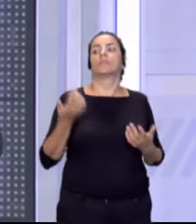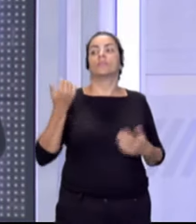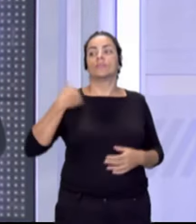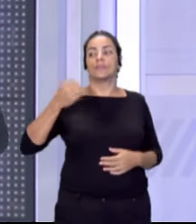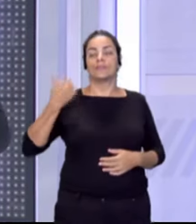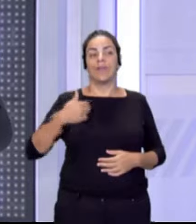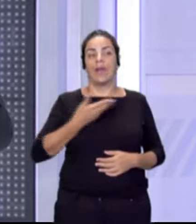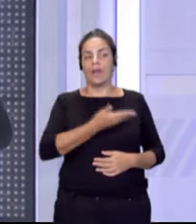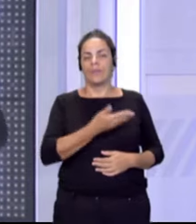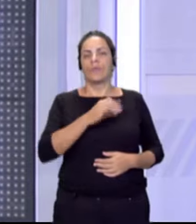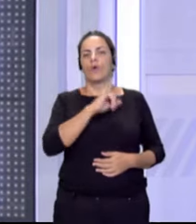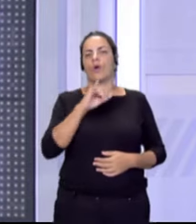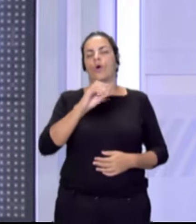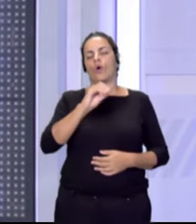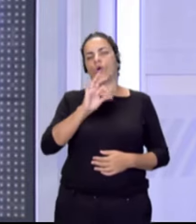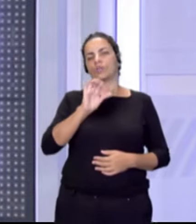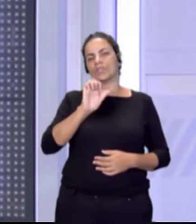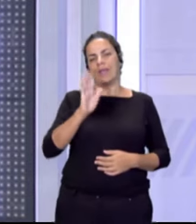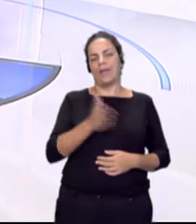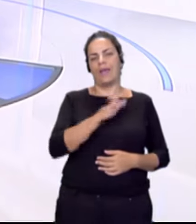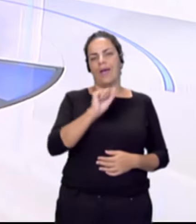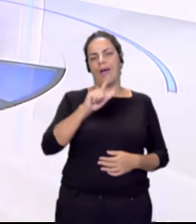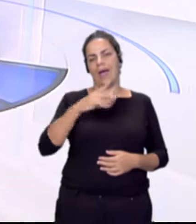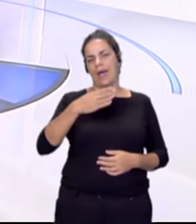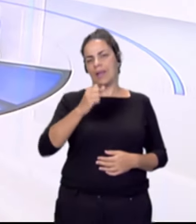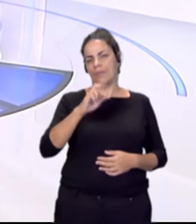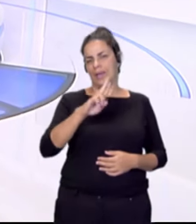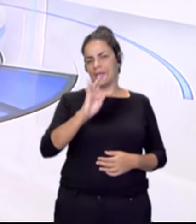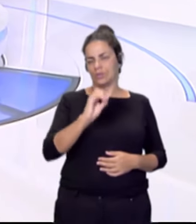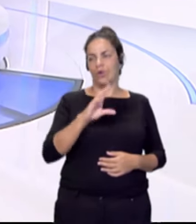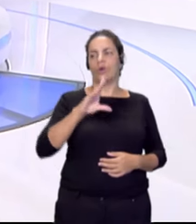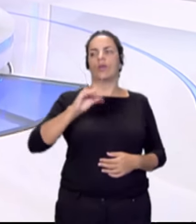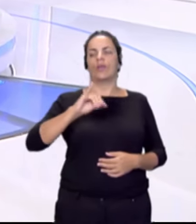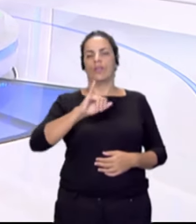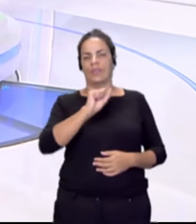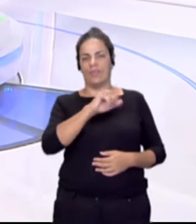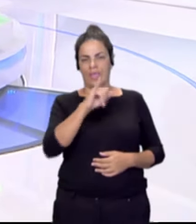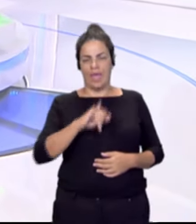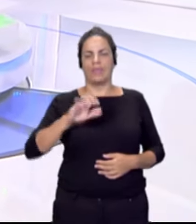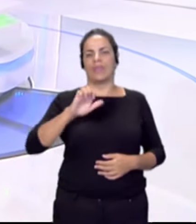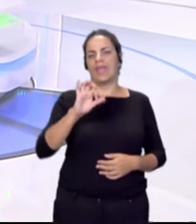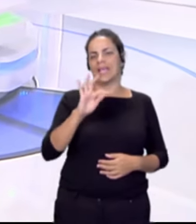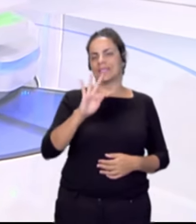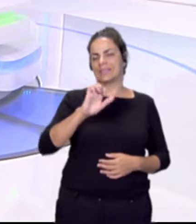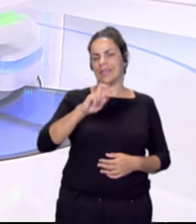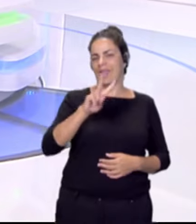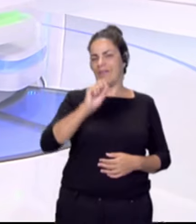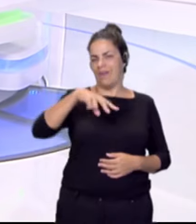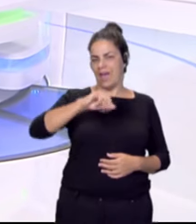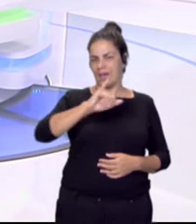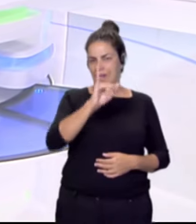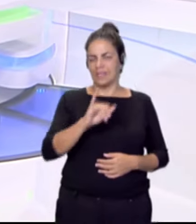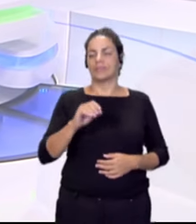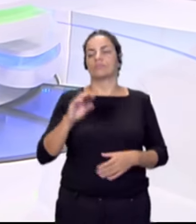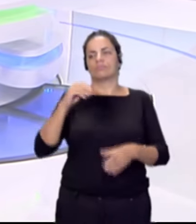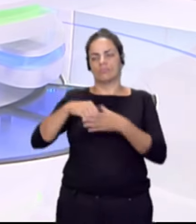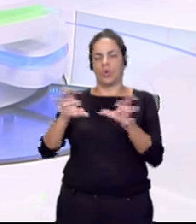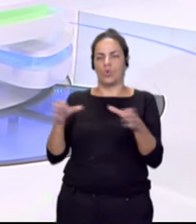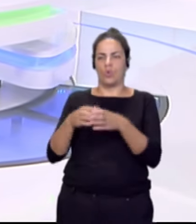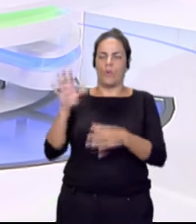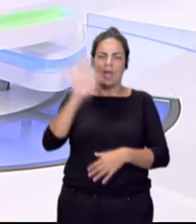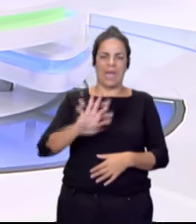aquí a José Alberto Díaz Esteban. ¿Qué tal? Muy buenos días. Hola, ¿qué tal? Muy buenos días. Buenos días. Del Grupo Nacionalista. Y vamos a comenzar, si te parece, por lo que marca los